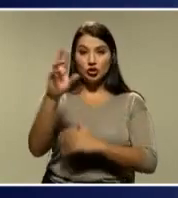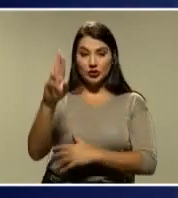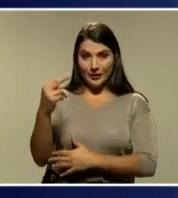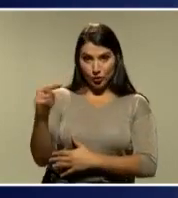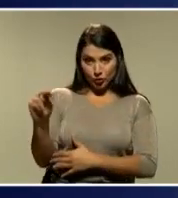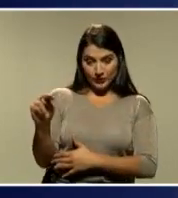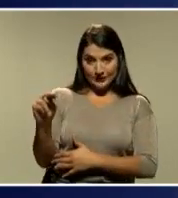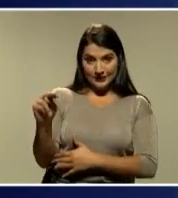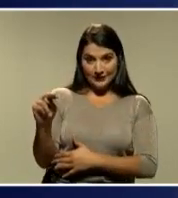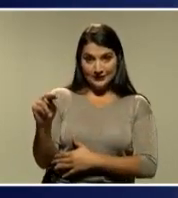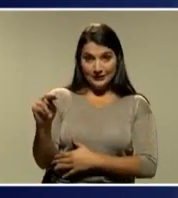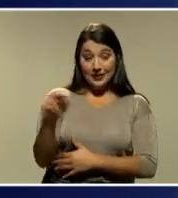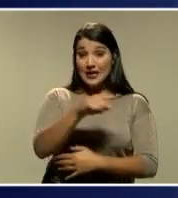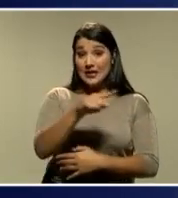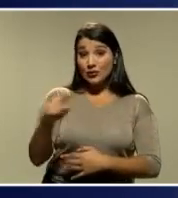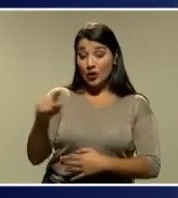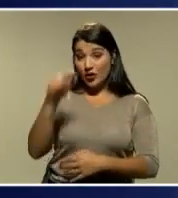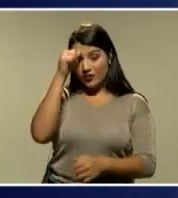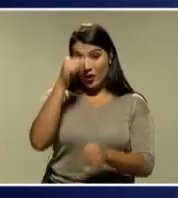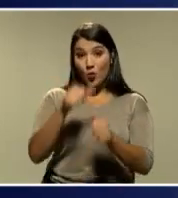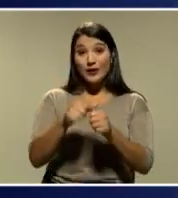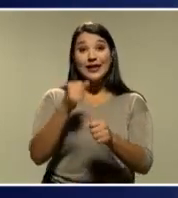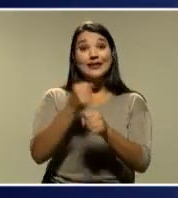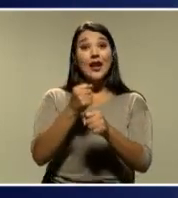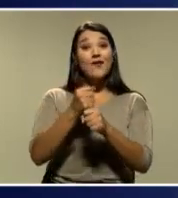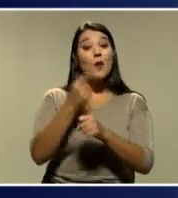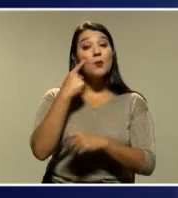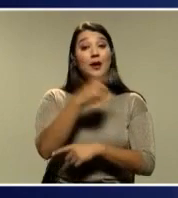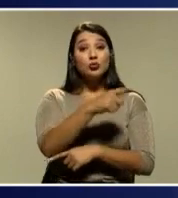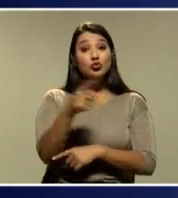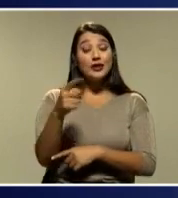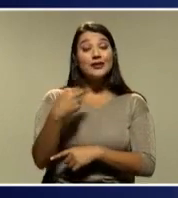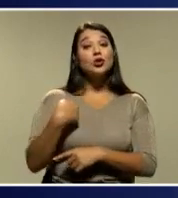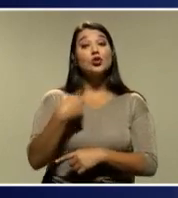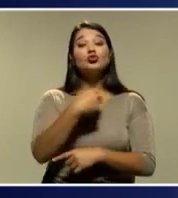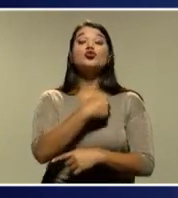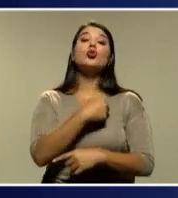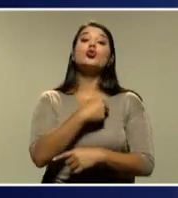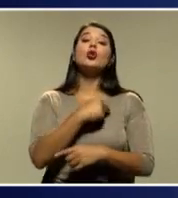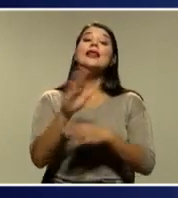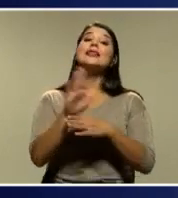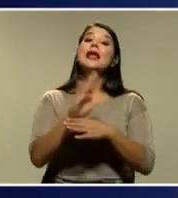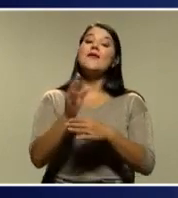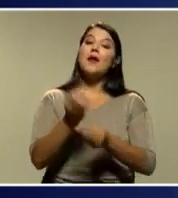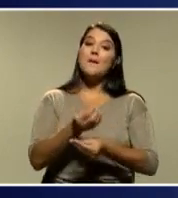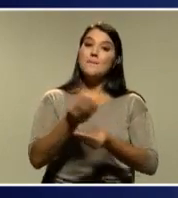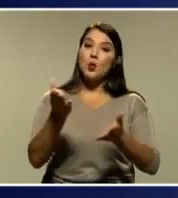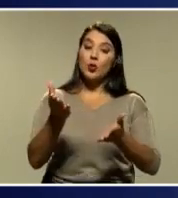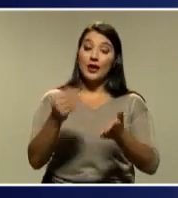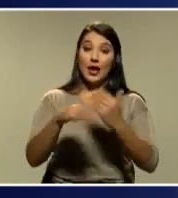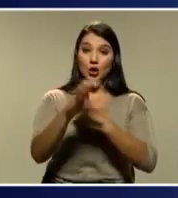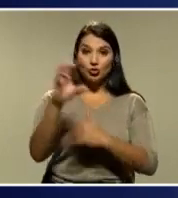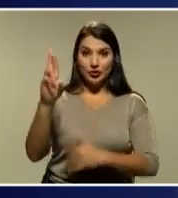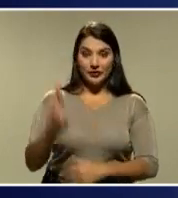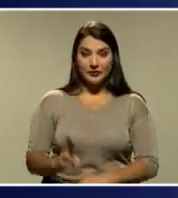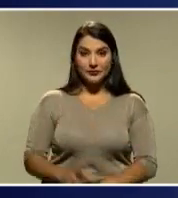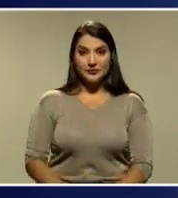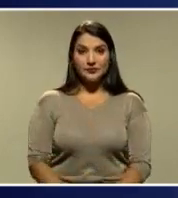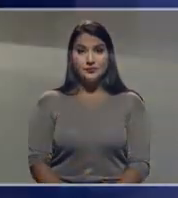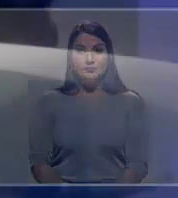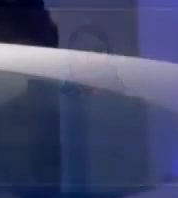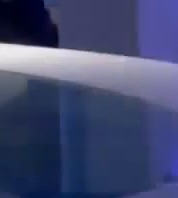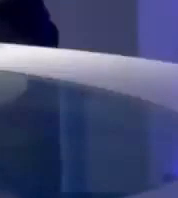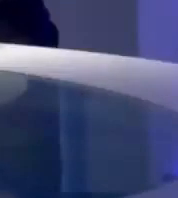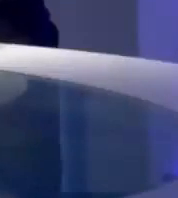Rica Noticias. Y recuerden, trabajamos para usted. Somos la televisión pública de Costa Rica.